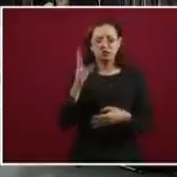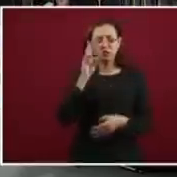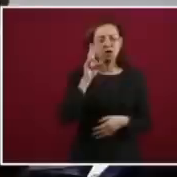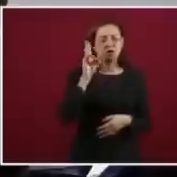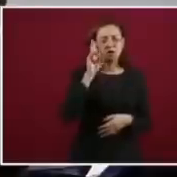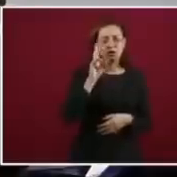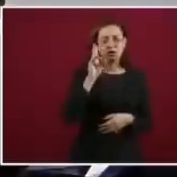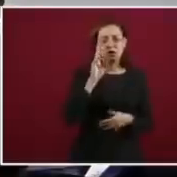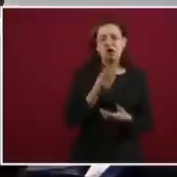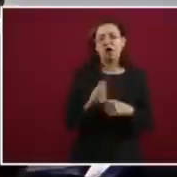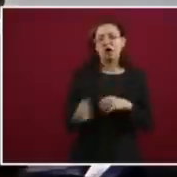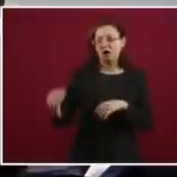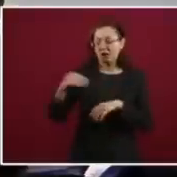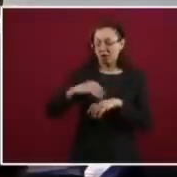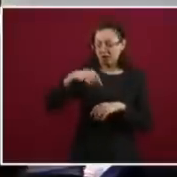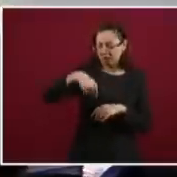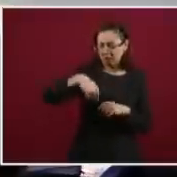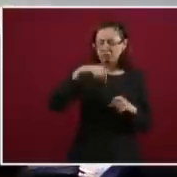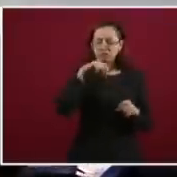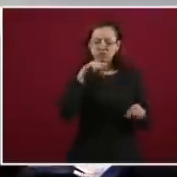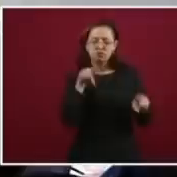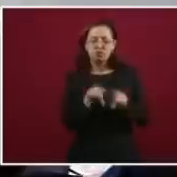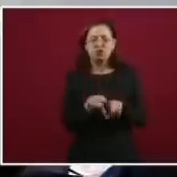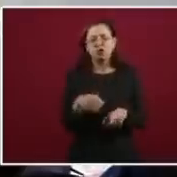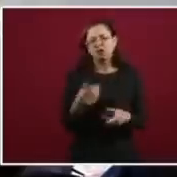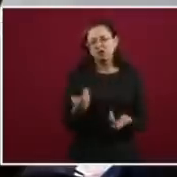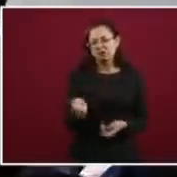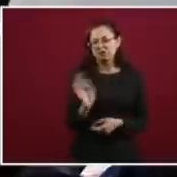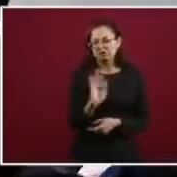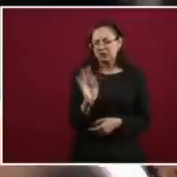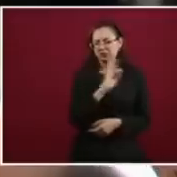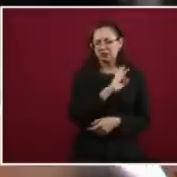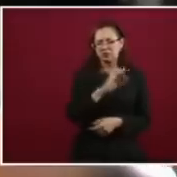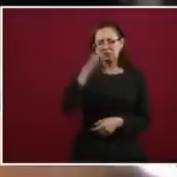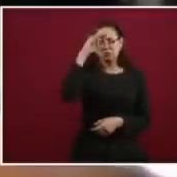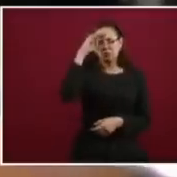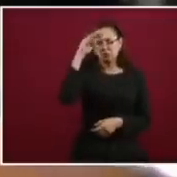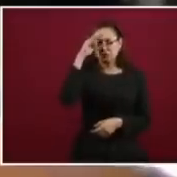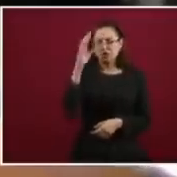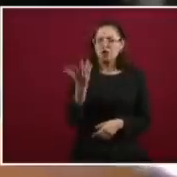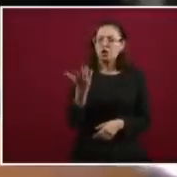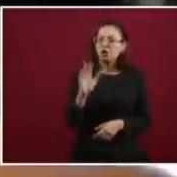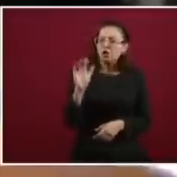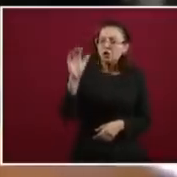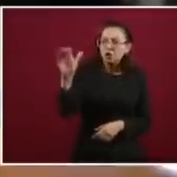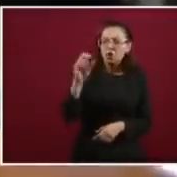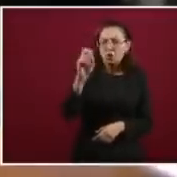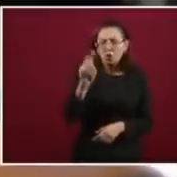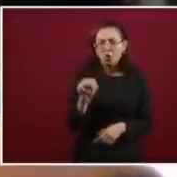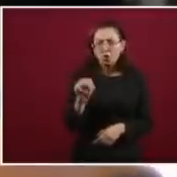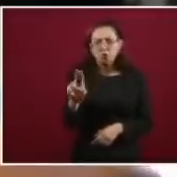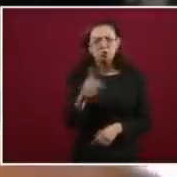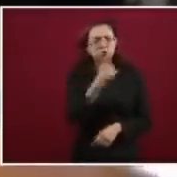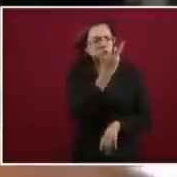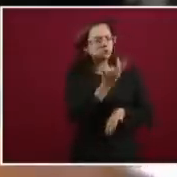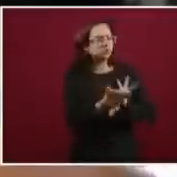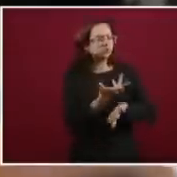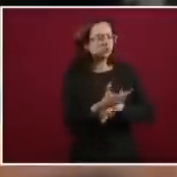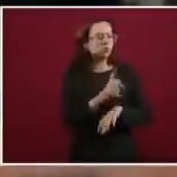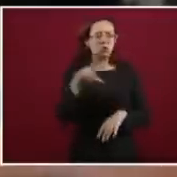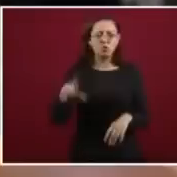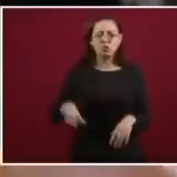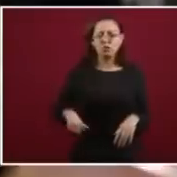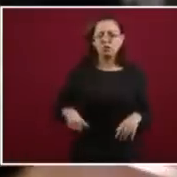entonces por qué no empezar a pensar hacia la onu hacia el gobierno de eeuu en una iniciativa